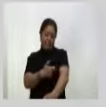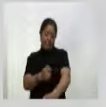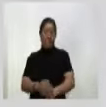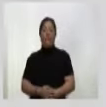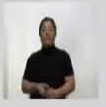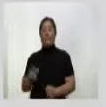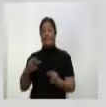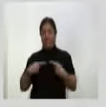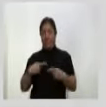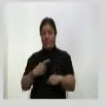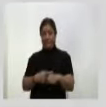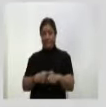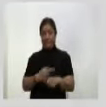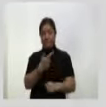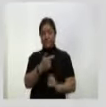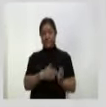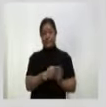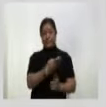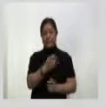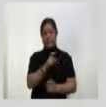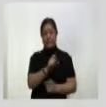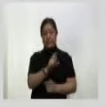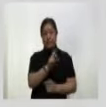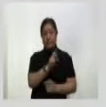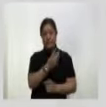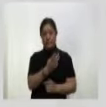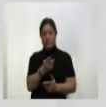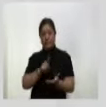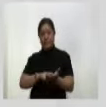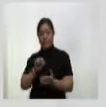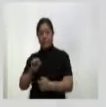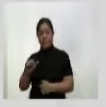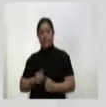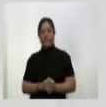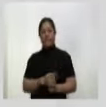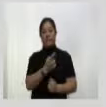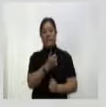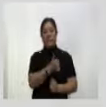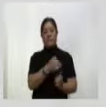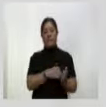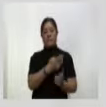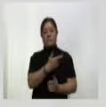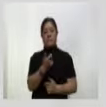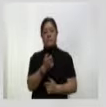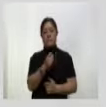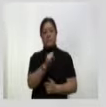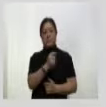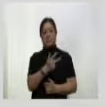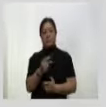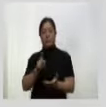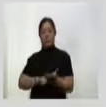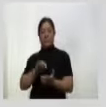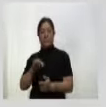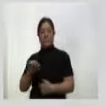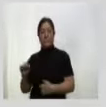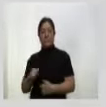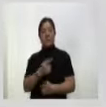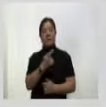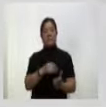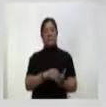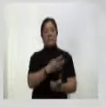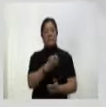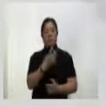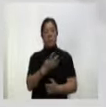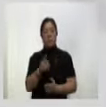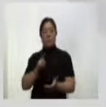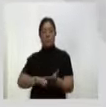total de casos positivos, 7,433 se han registrado en la CESA, 6,768 en el IMSS, 1,904